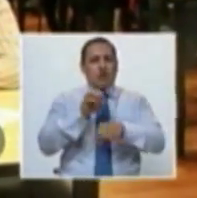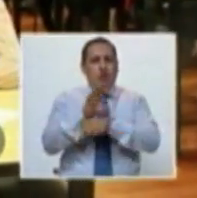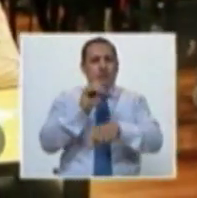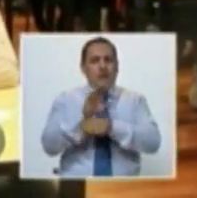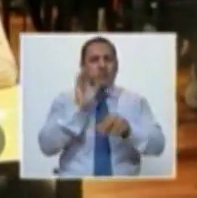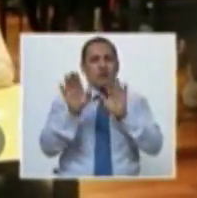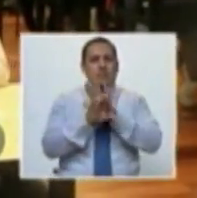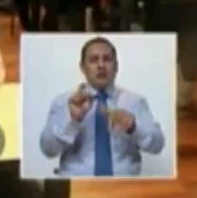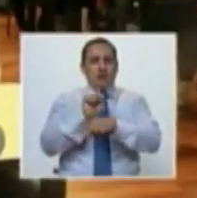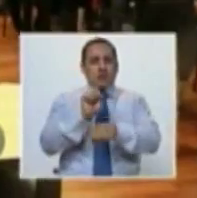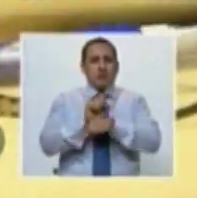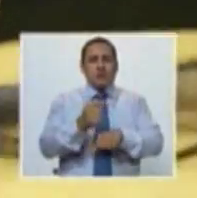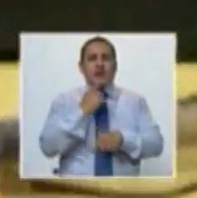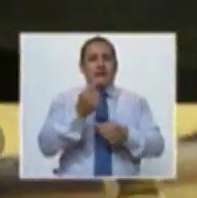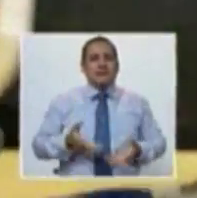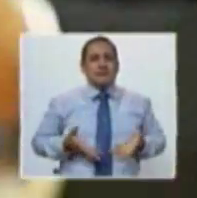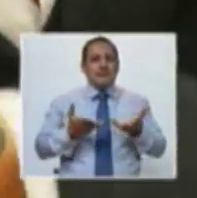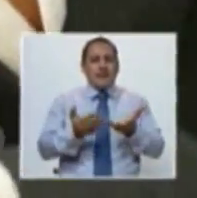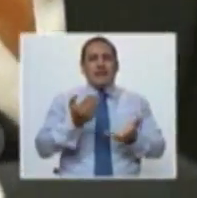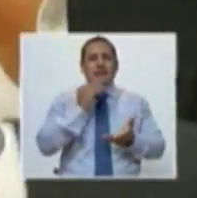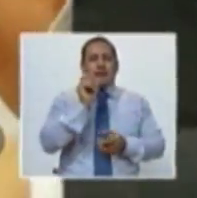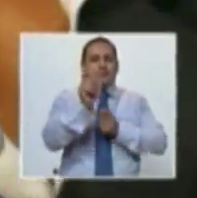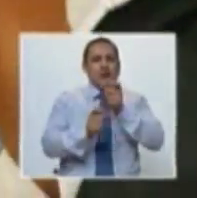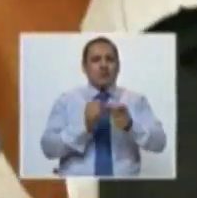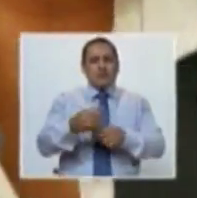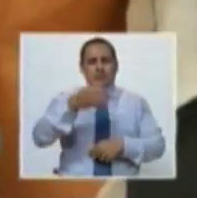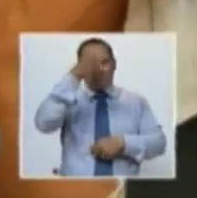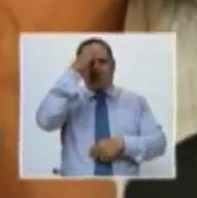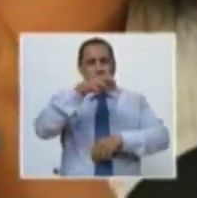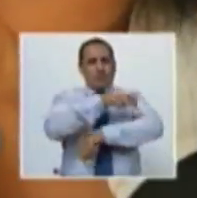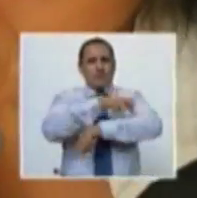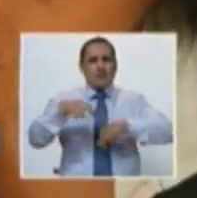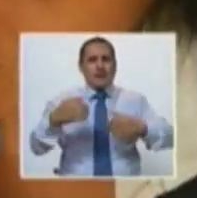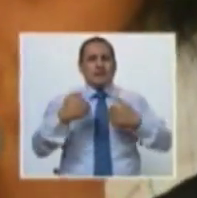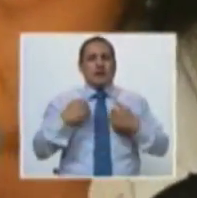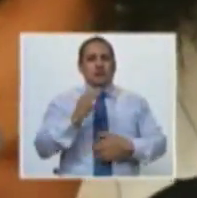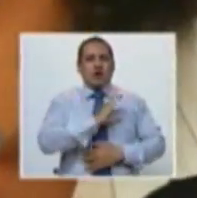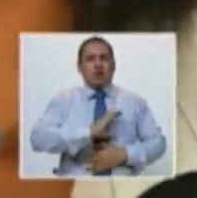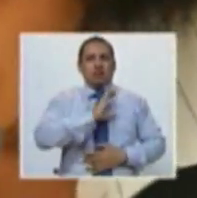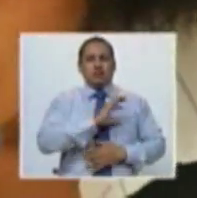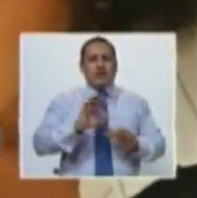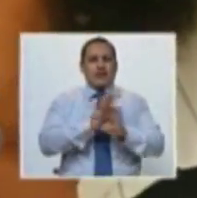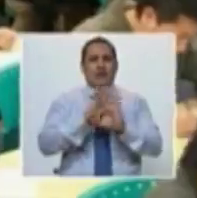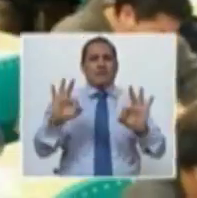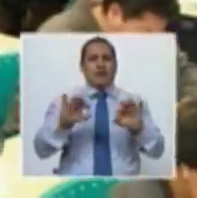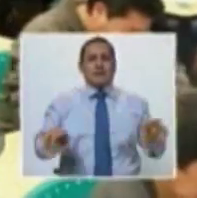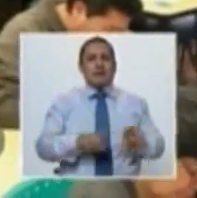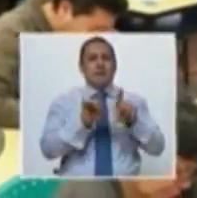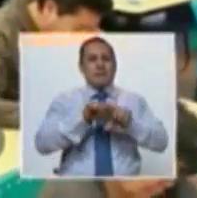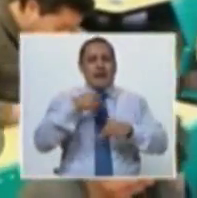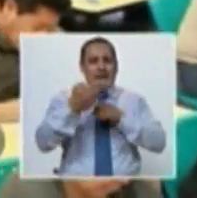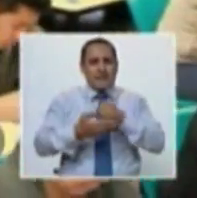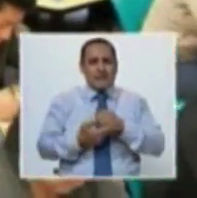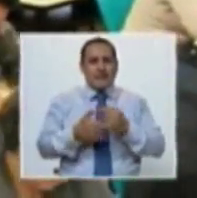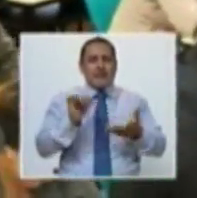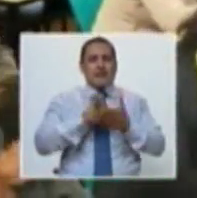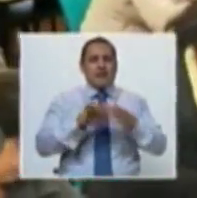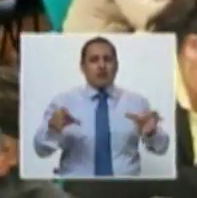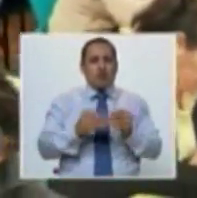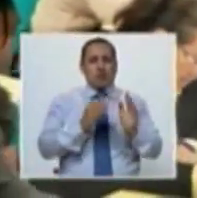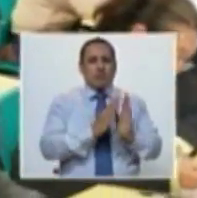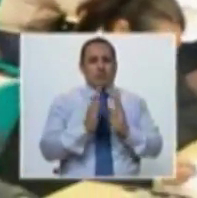que la educación sea impartida por profesionales que mantengan una conducta intachable para garantizar que el